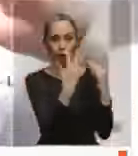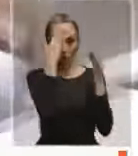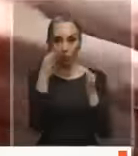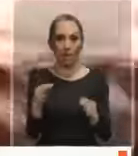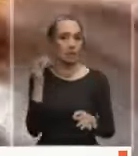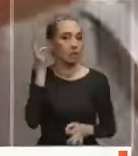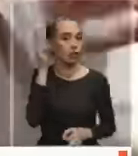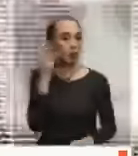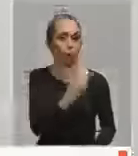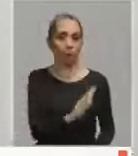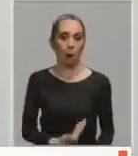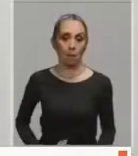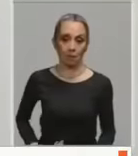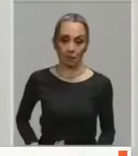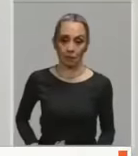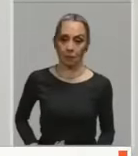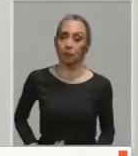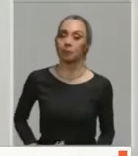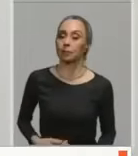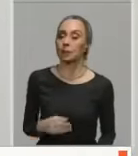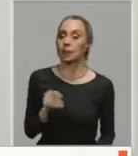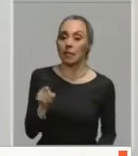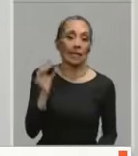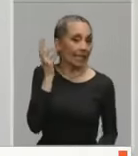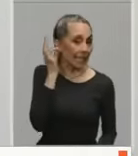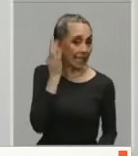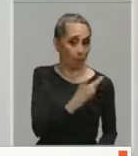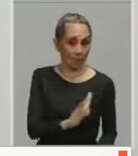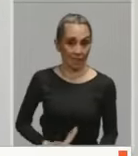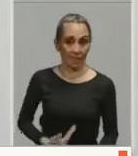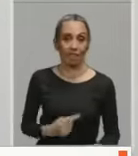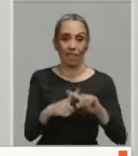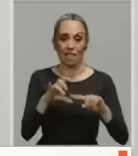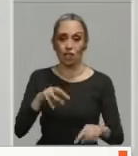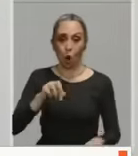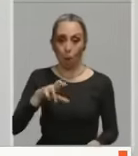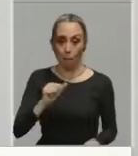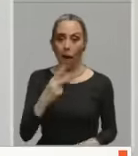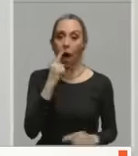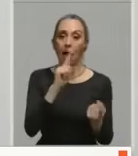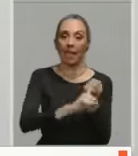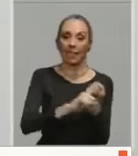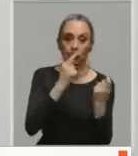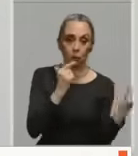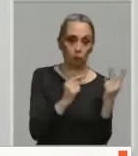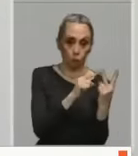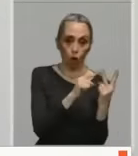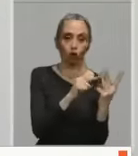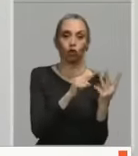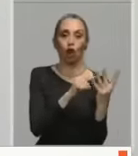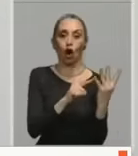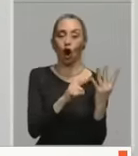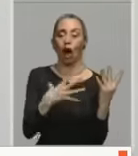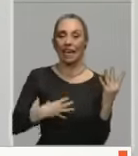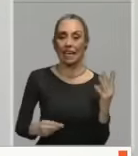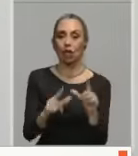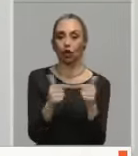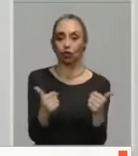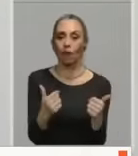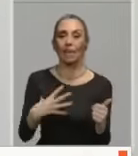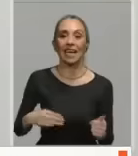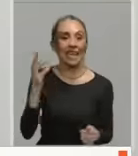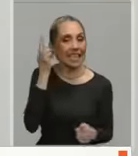la mandataria. No solamente es ella y su esposo, está su hijo, están sus sobrinos, sus hijas